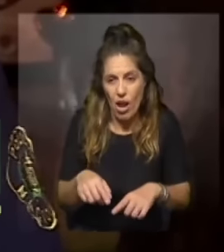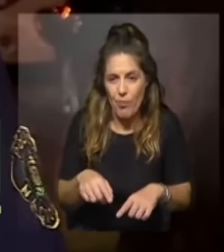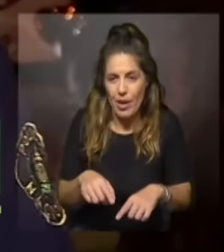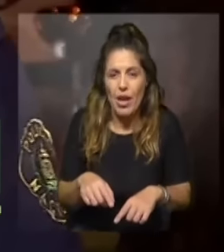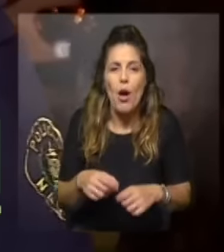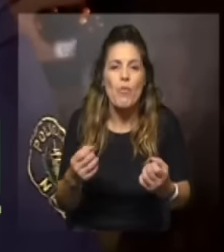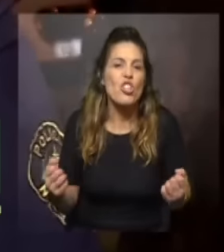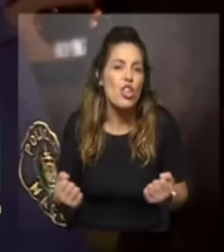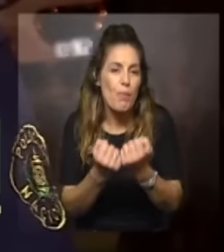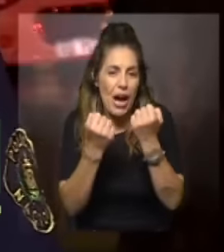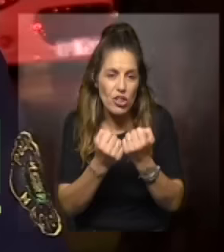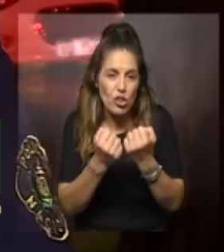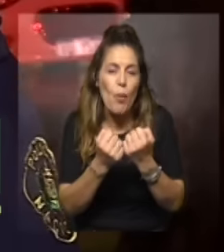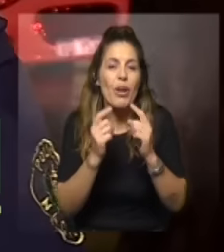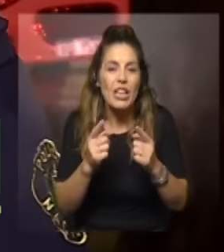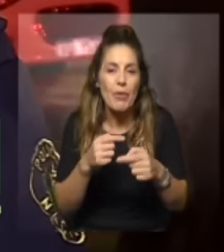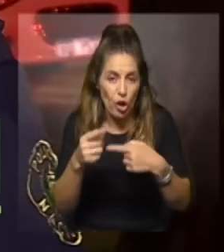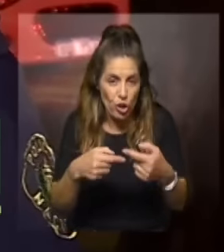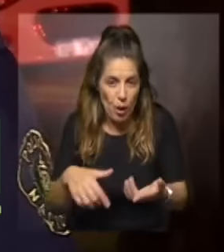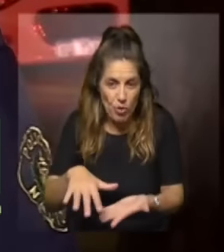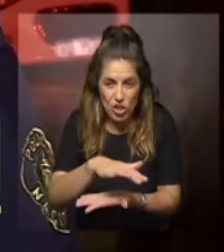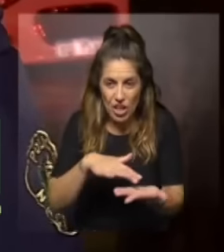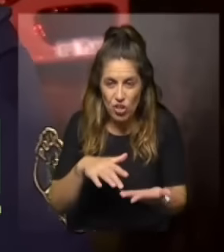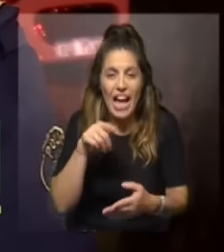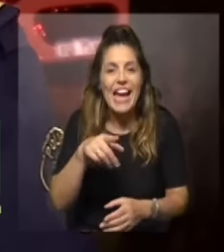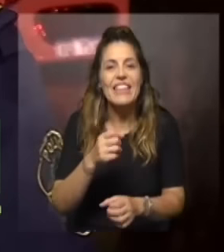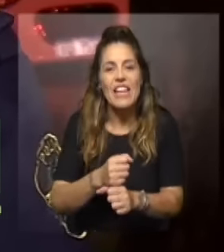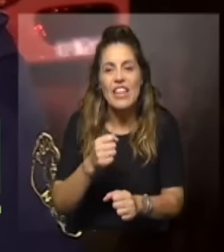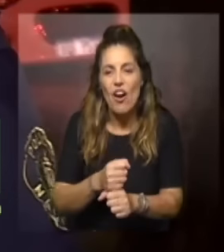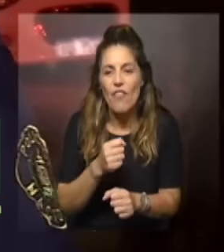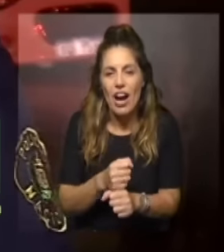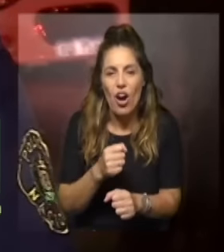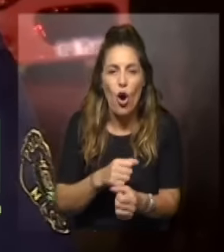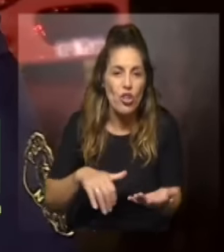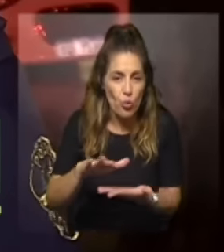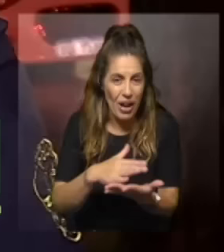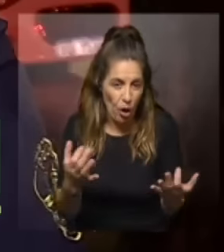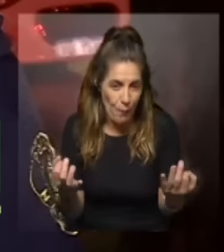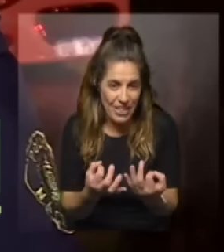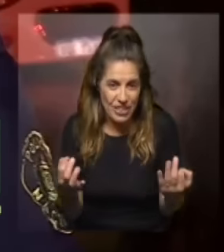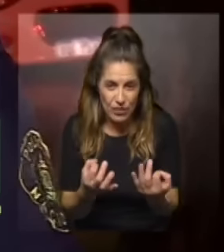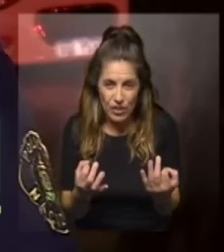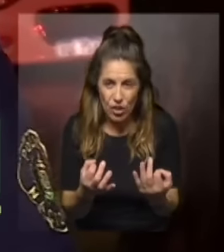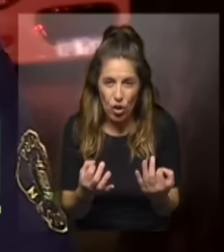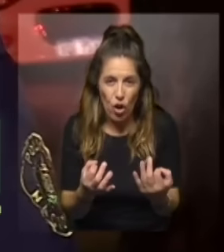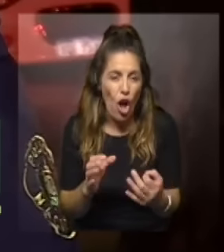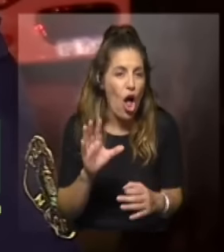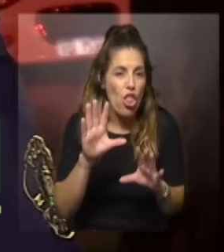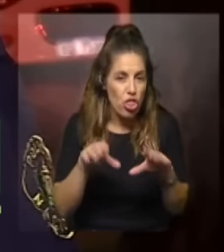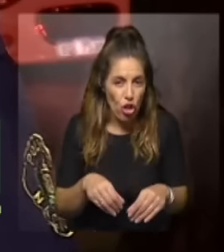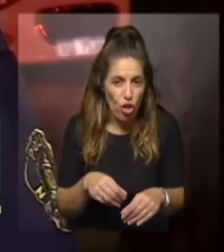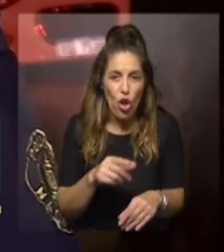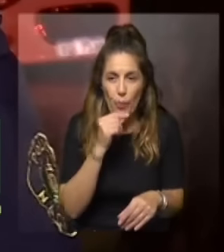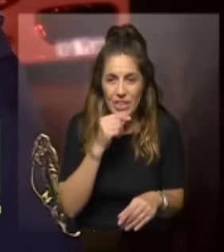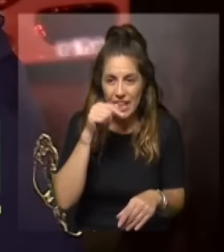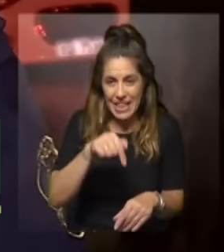eso es de alto impacto porque también seguimos en la zona eh este tipo de operativo es en un barrio específico o sea todos los efectivos están apostados en el